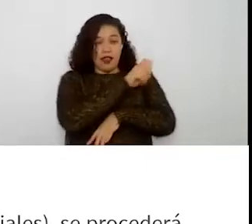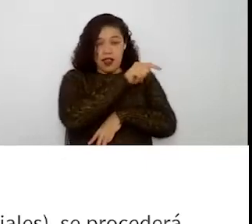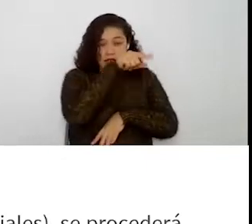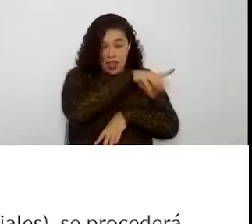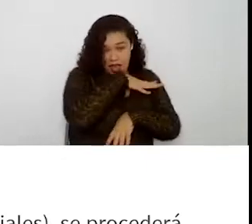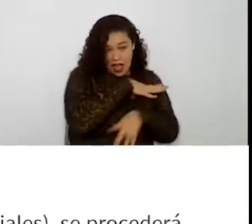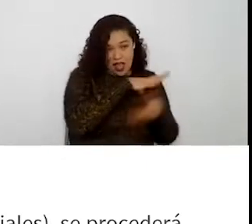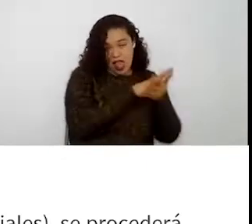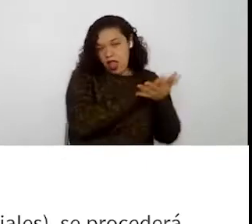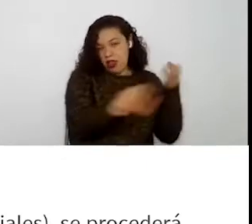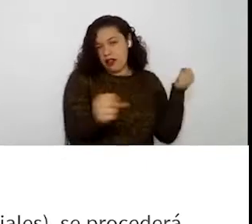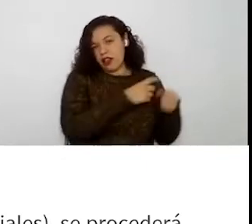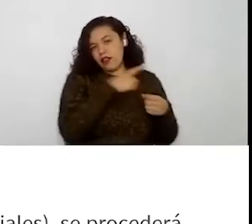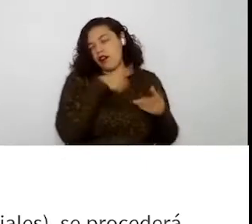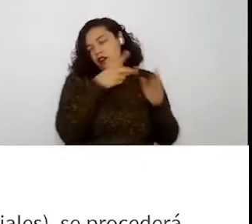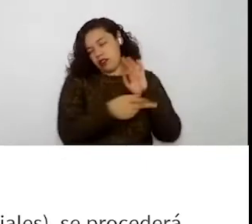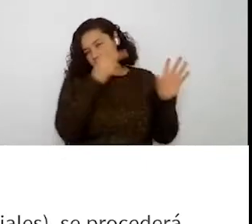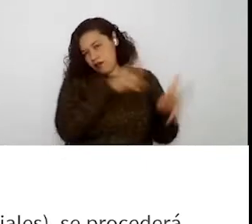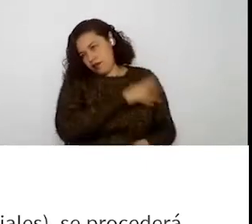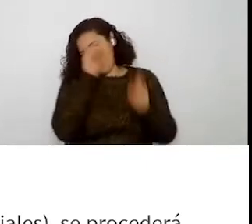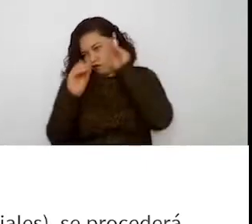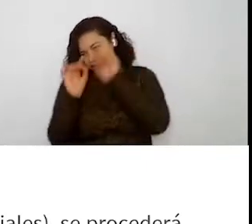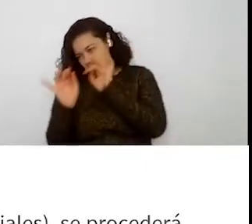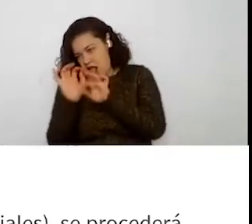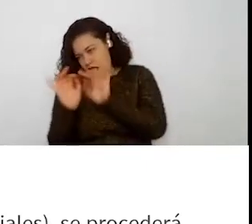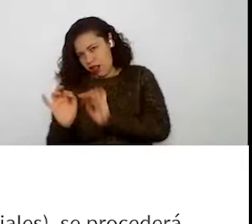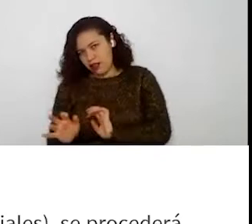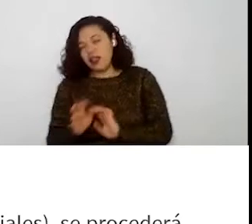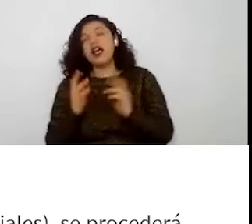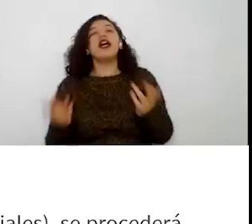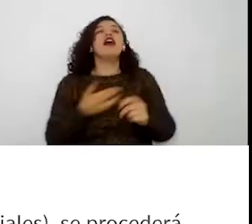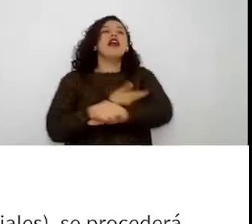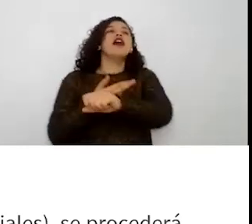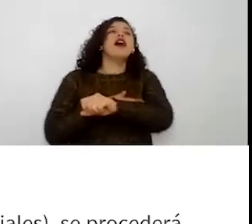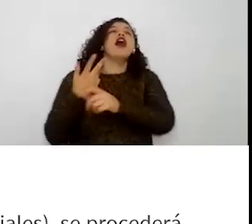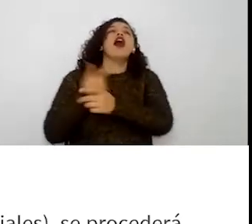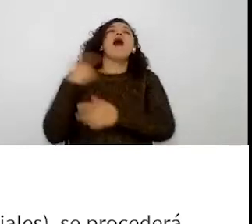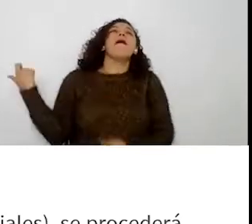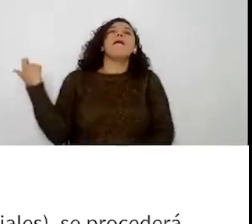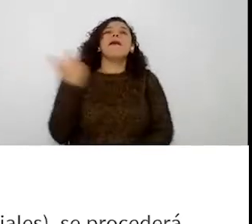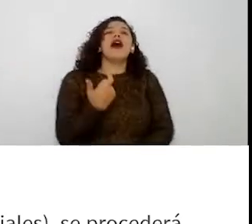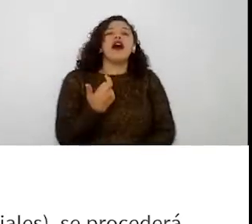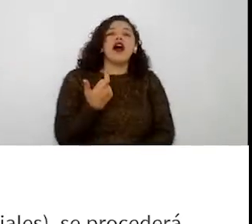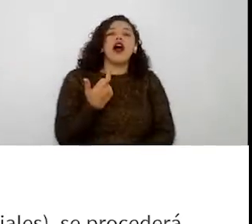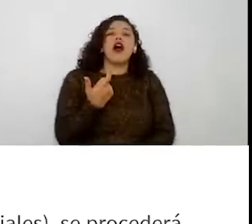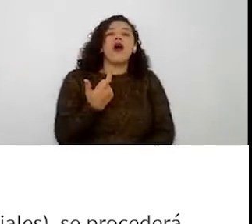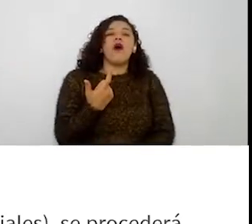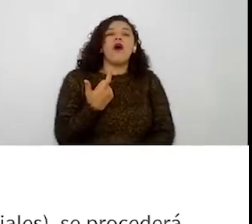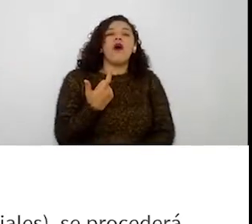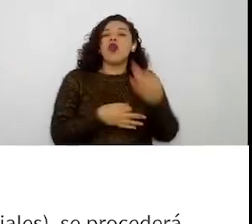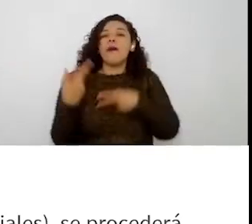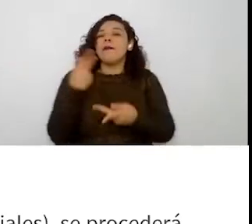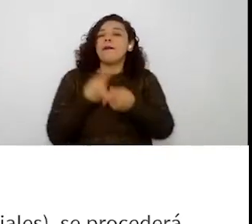cargarla otra vez y se va a registrar en Los sueldos en este caso con todo y prestaciones